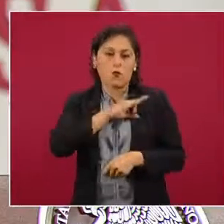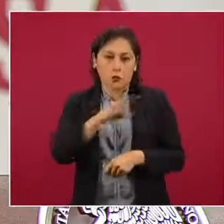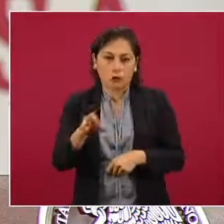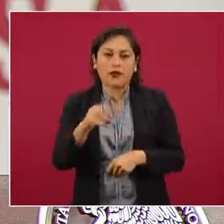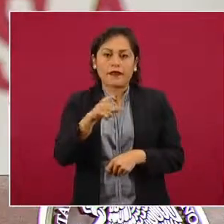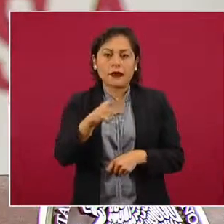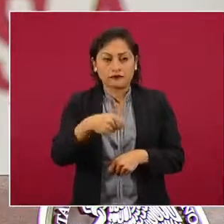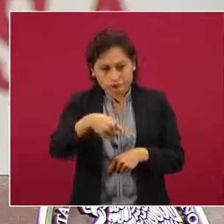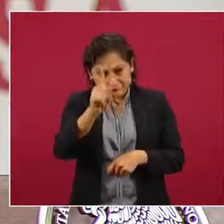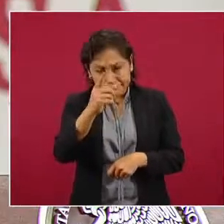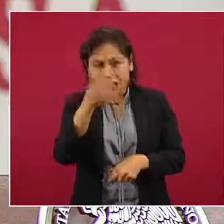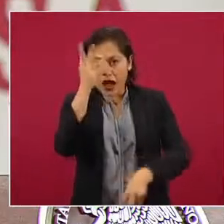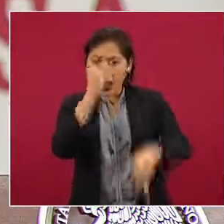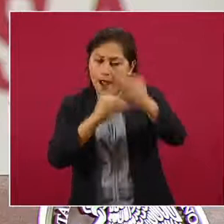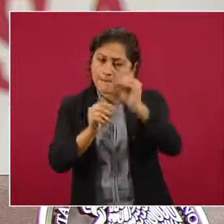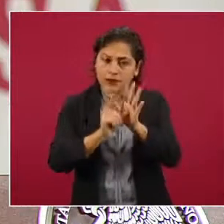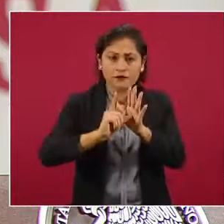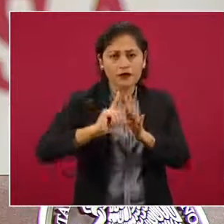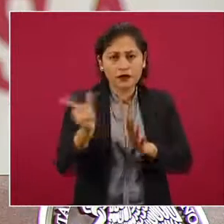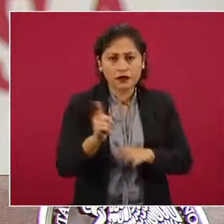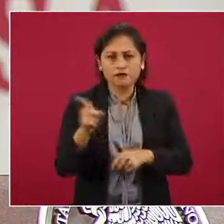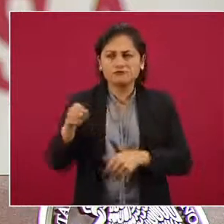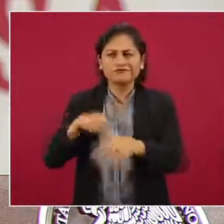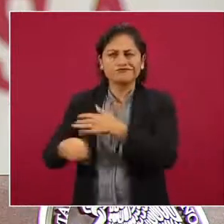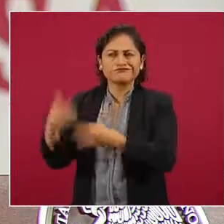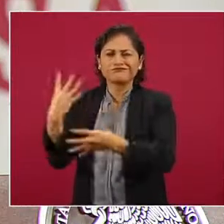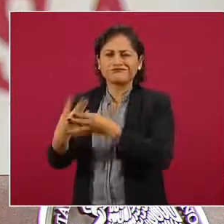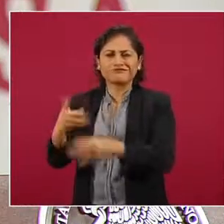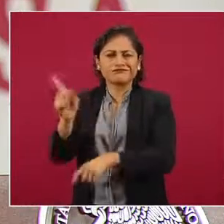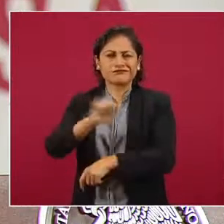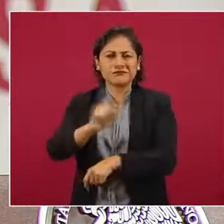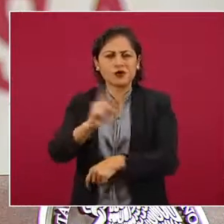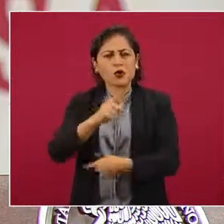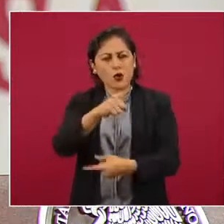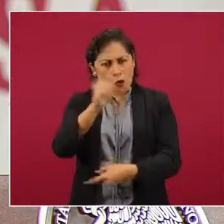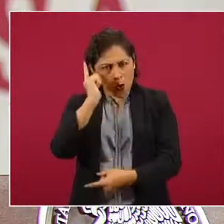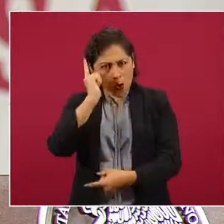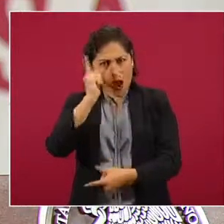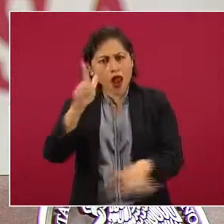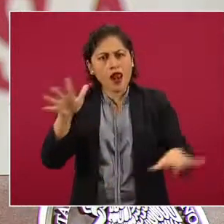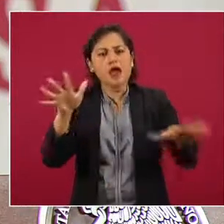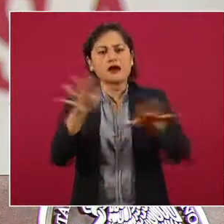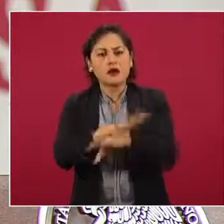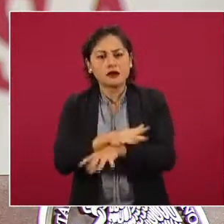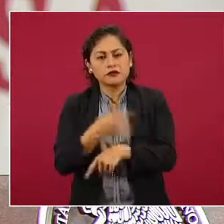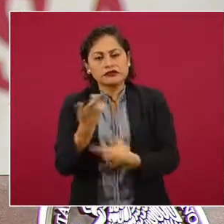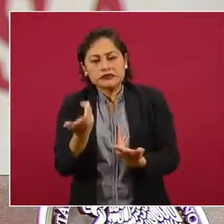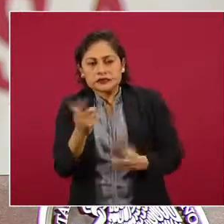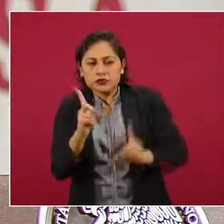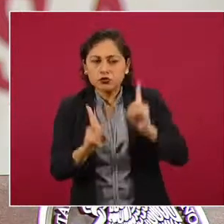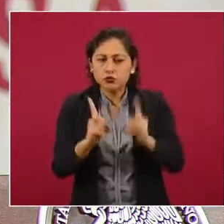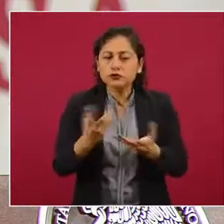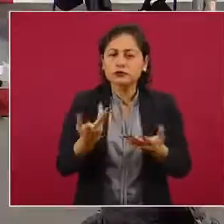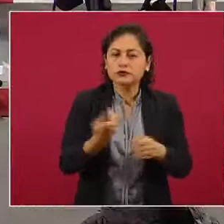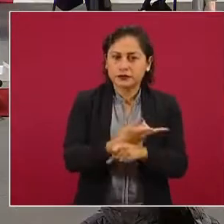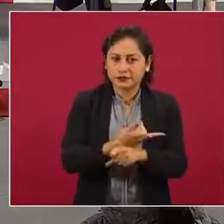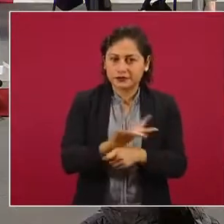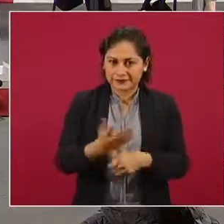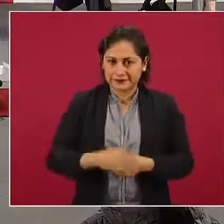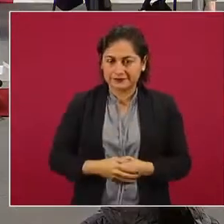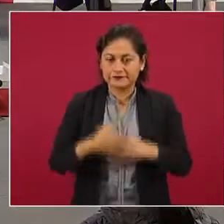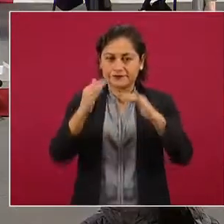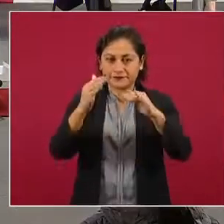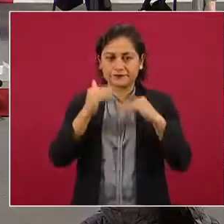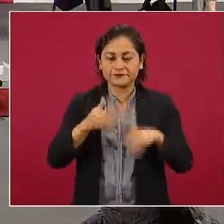cárcel, la esperanza a la desconfianza y la sospecha. El